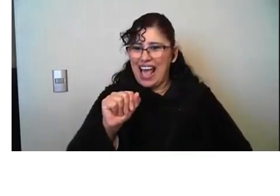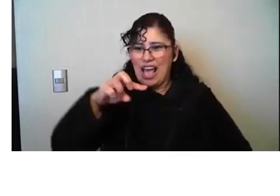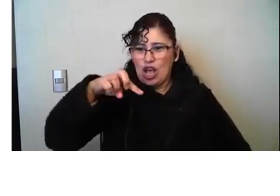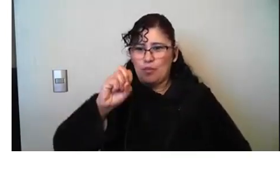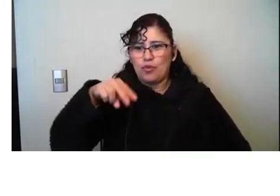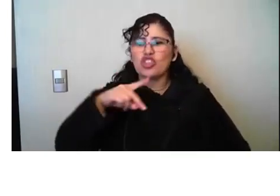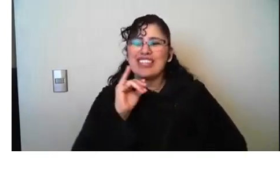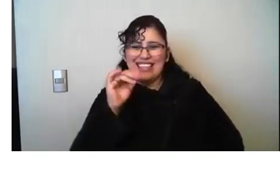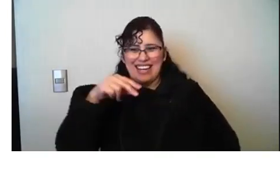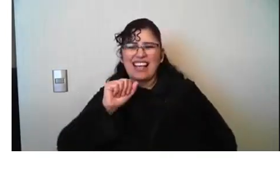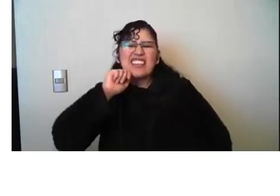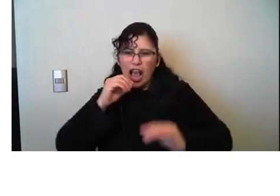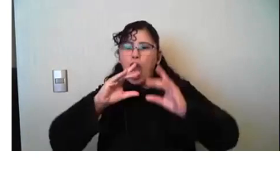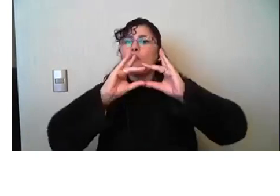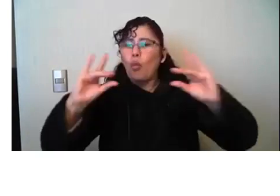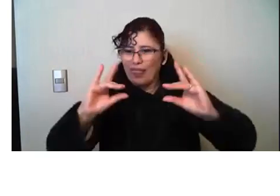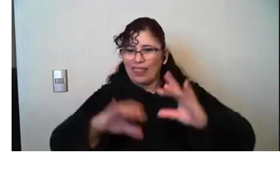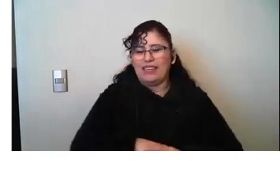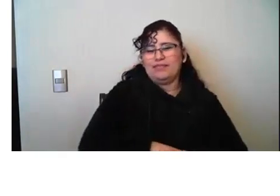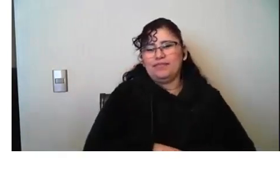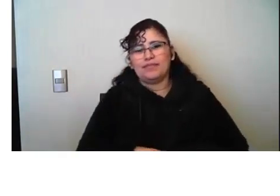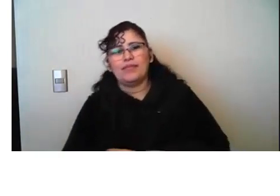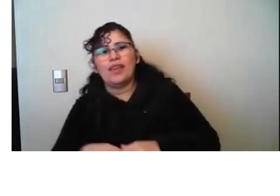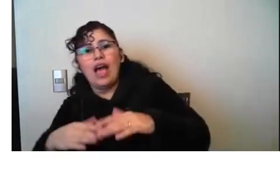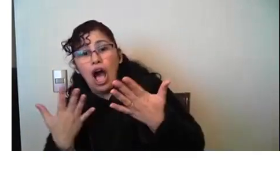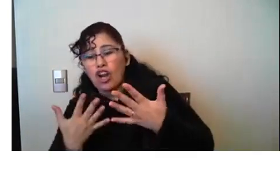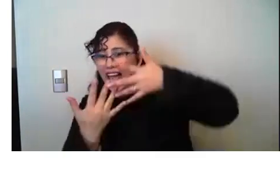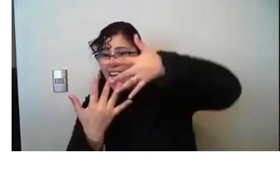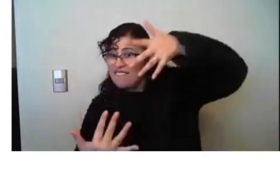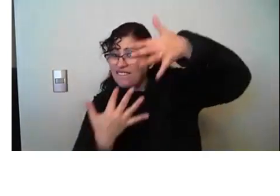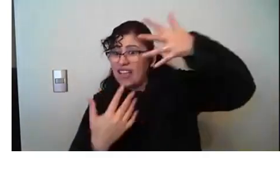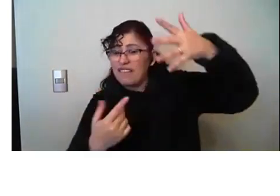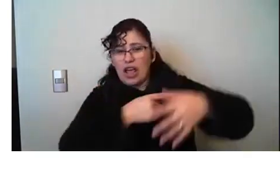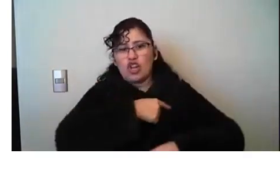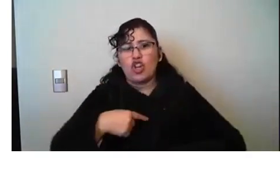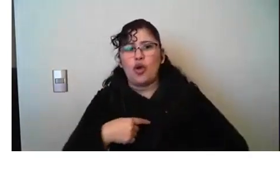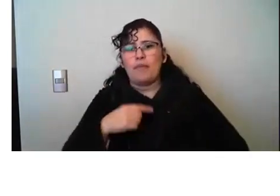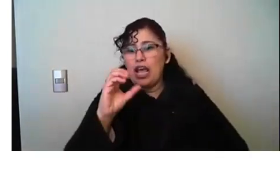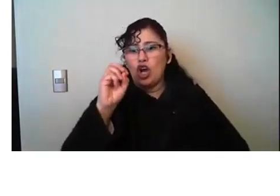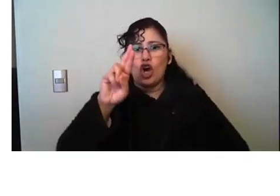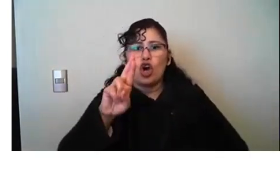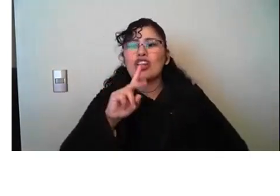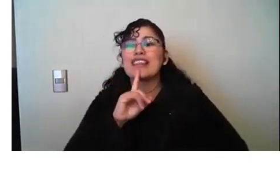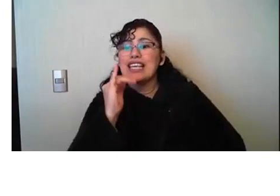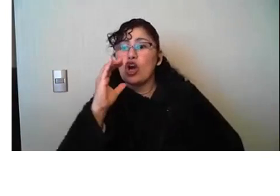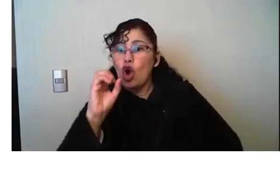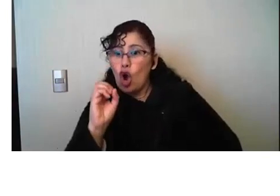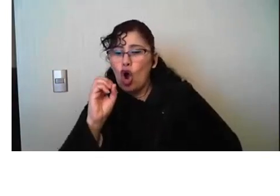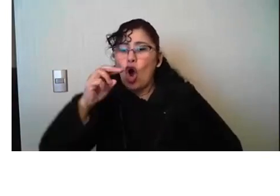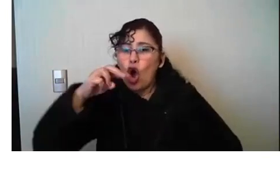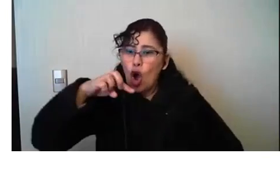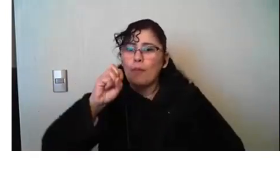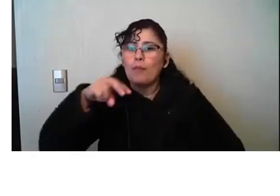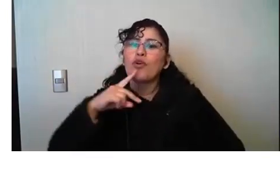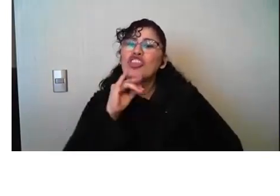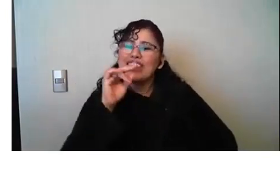voy a nombrarlas como fibras córtico-pontinas, porque ahí estoy incluyendo a todas las fibras que vienen de la corteza.